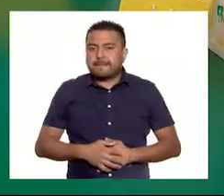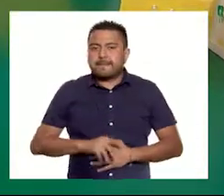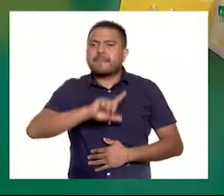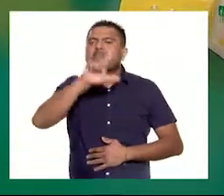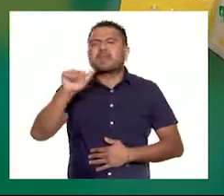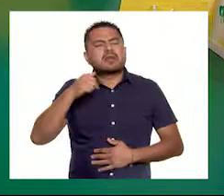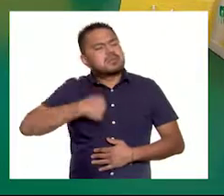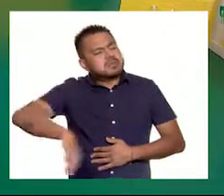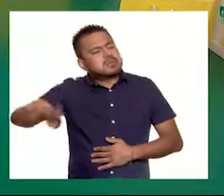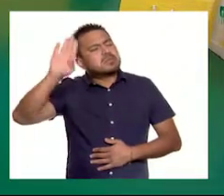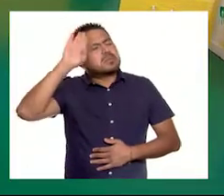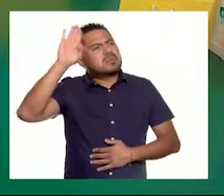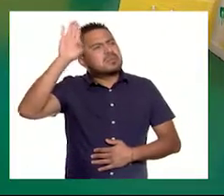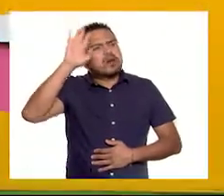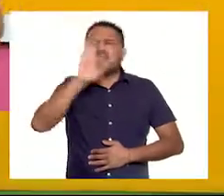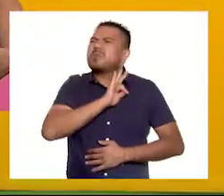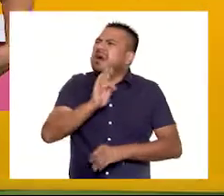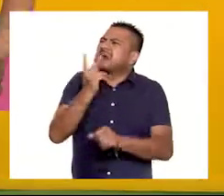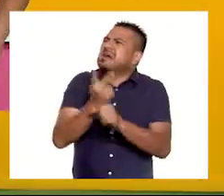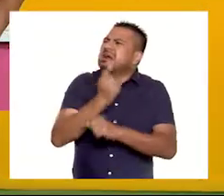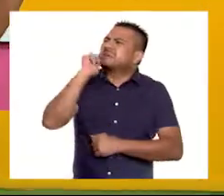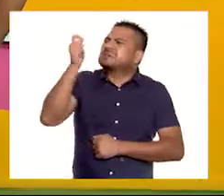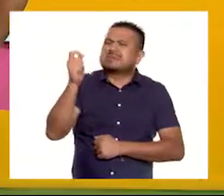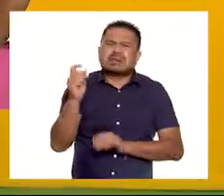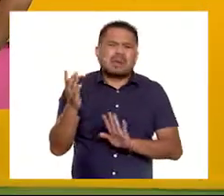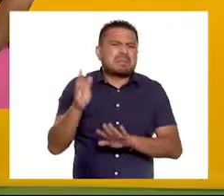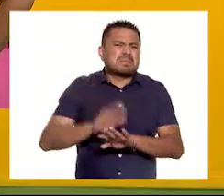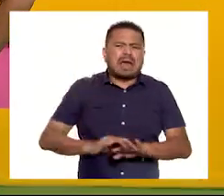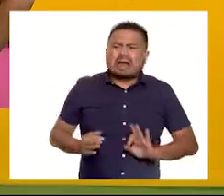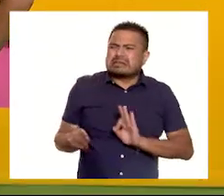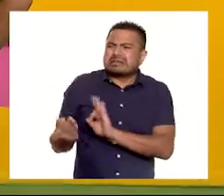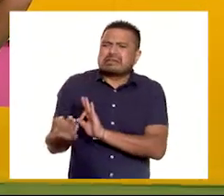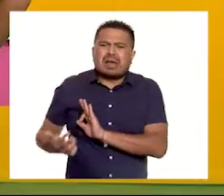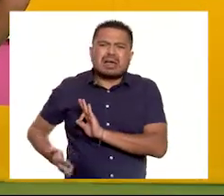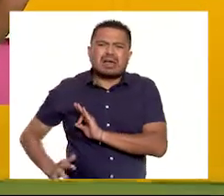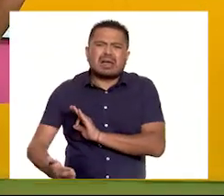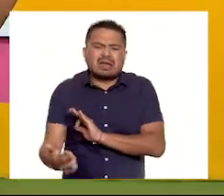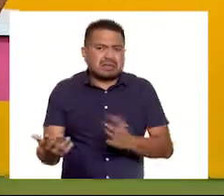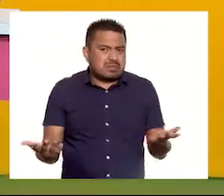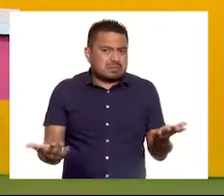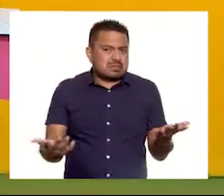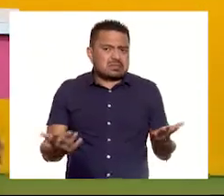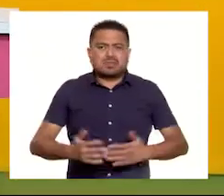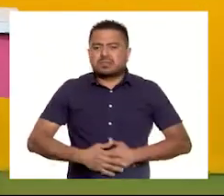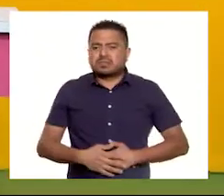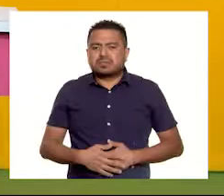Luego pensé... Pues, ¿qué puede pasar si estamos tan cerquita del arroyo?